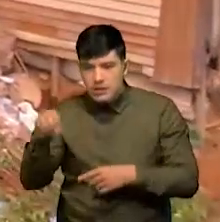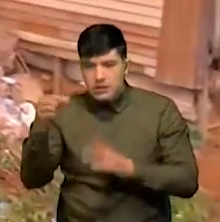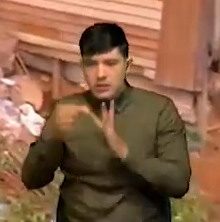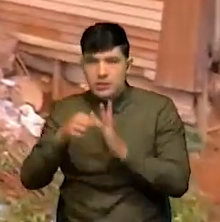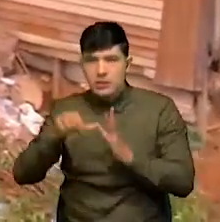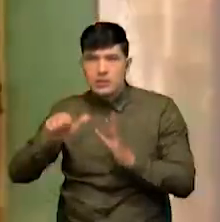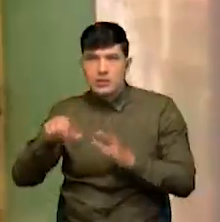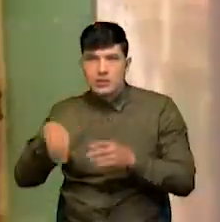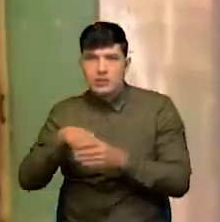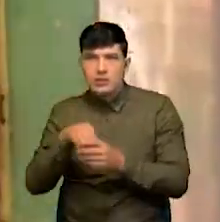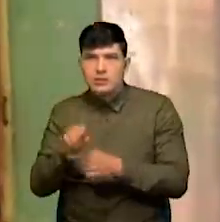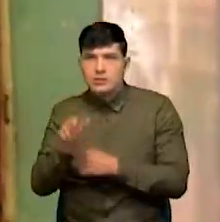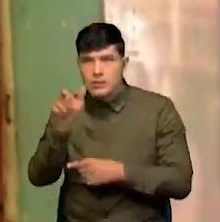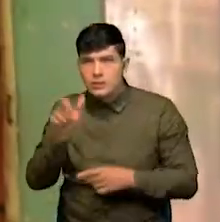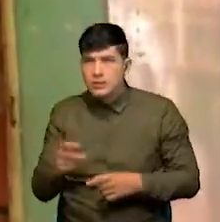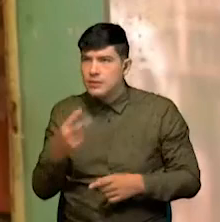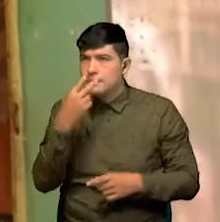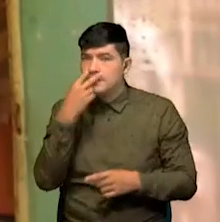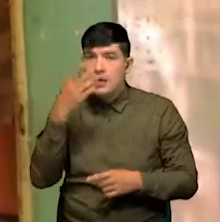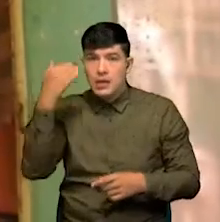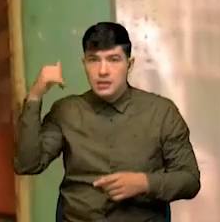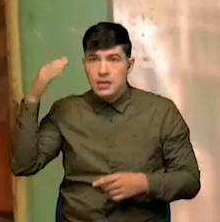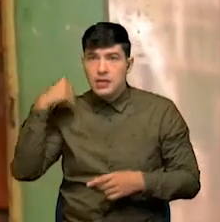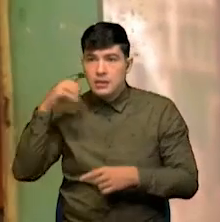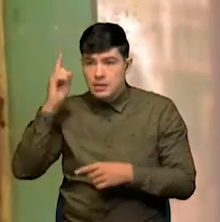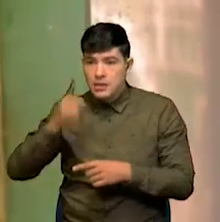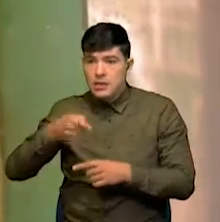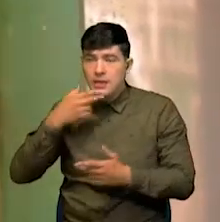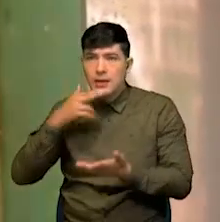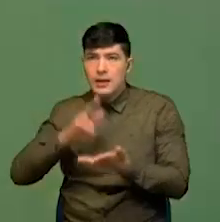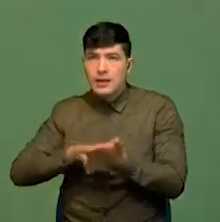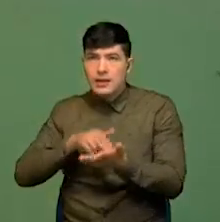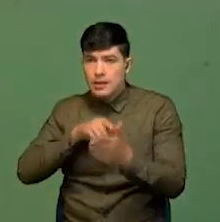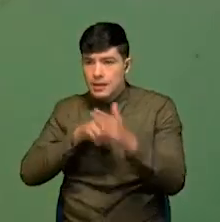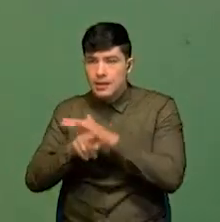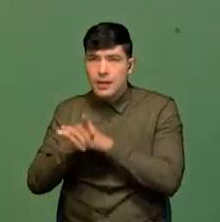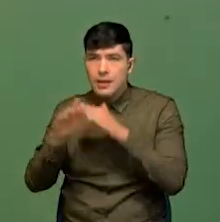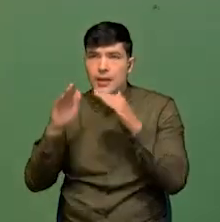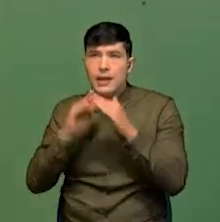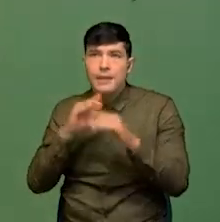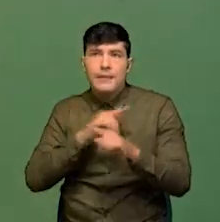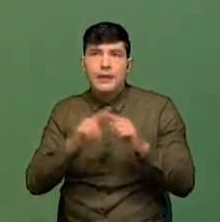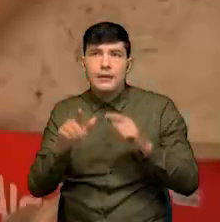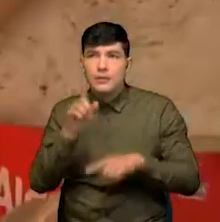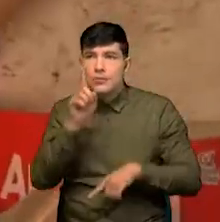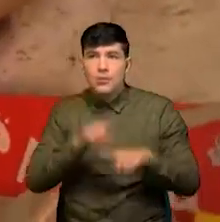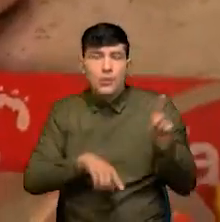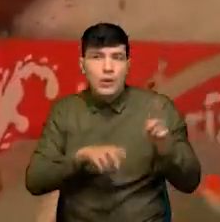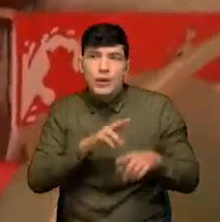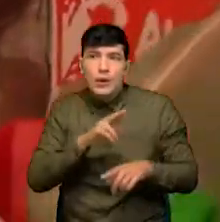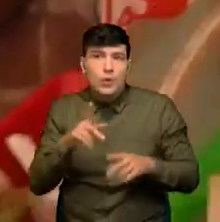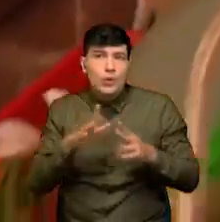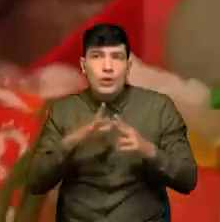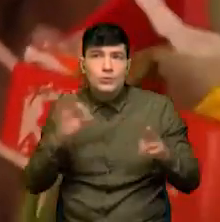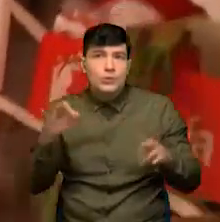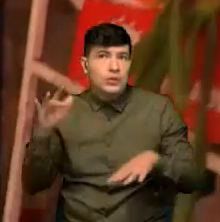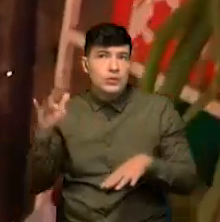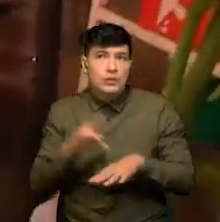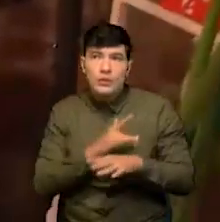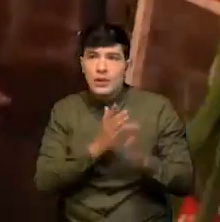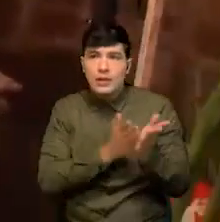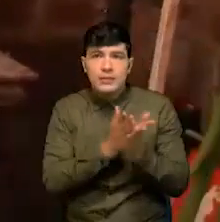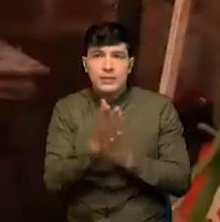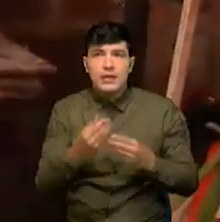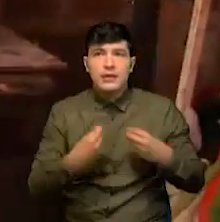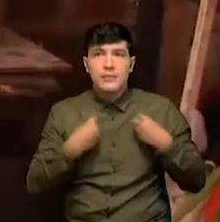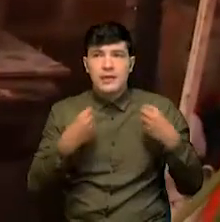en condición de ceguera. Ellos han recibido ya varias órdenes de desalojo, sin embargo, no han tenido otra opción y se ven obligados a vivir